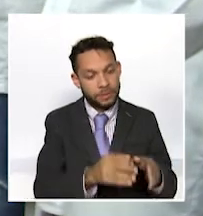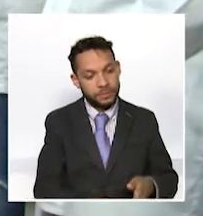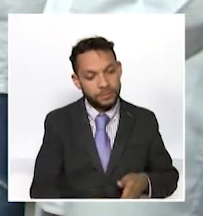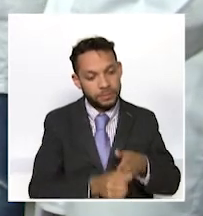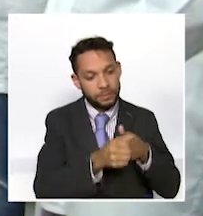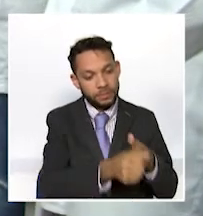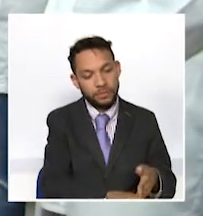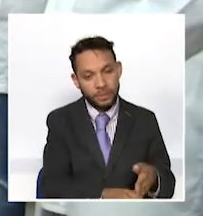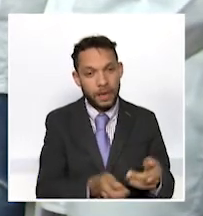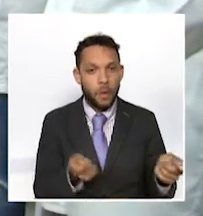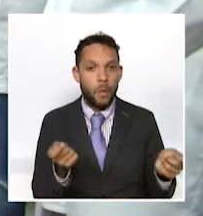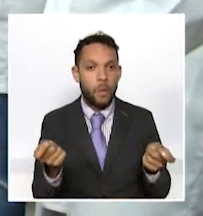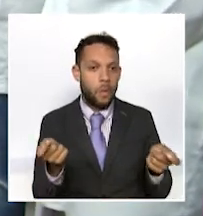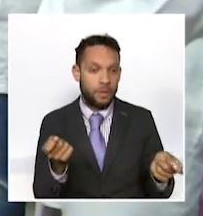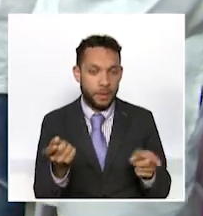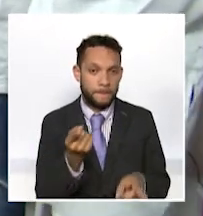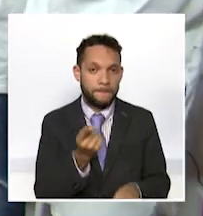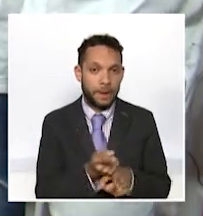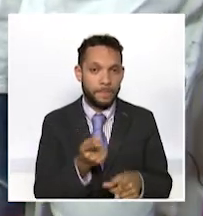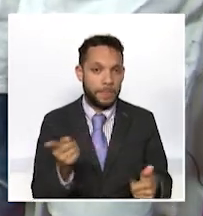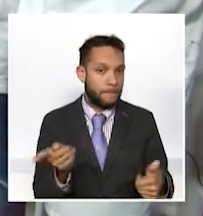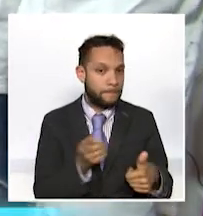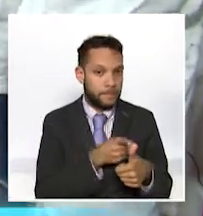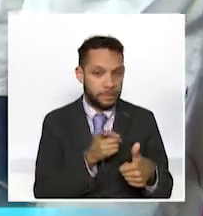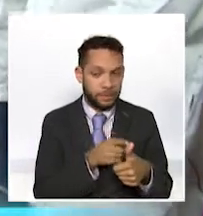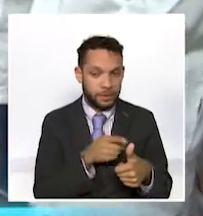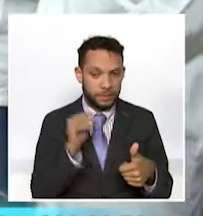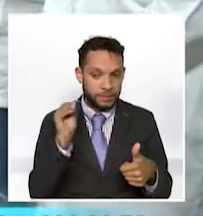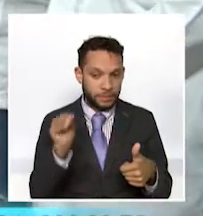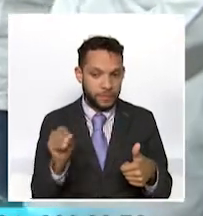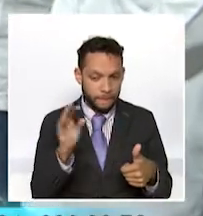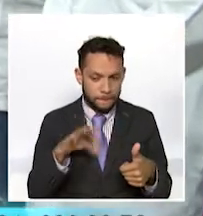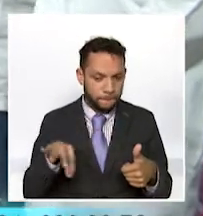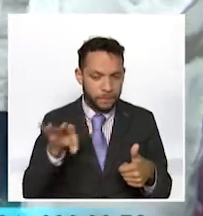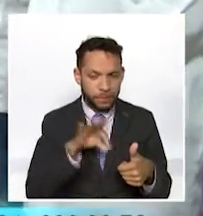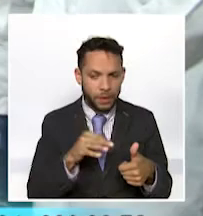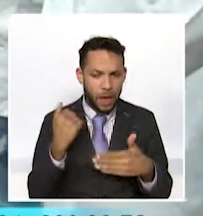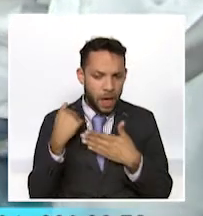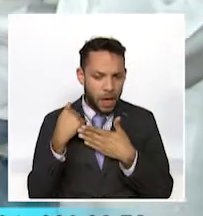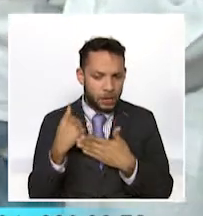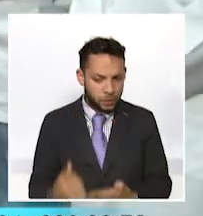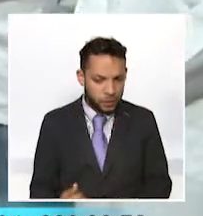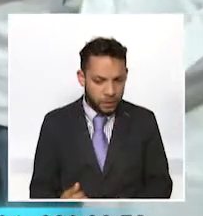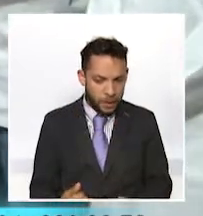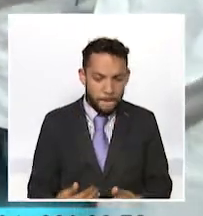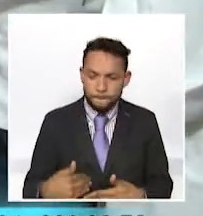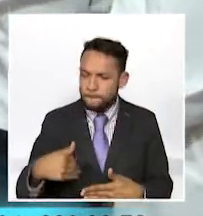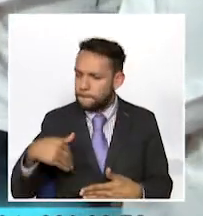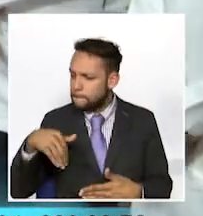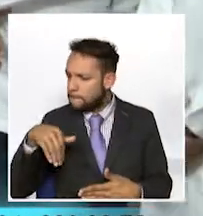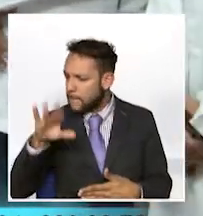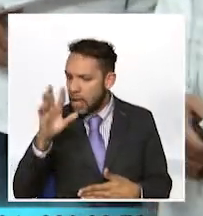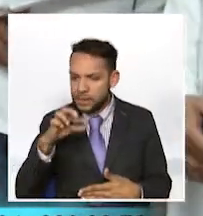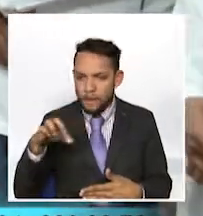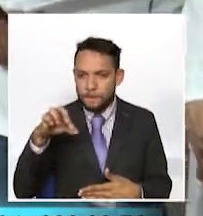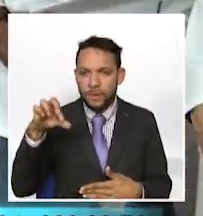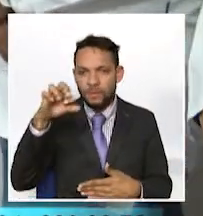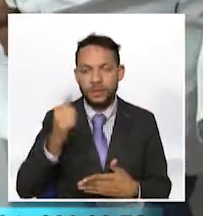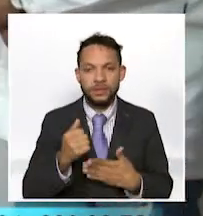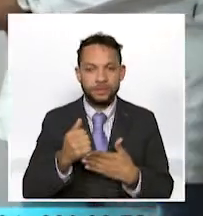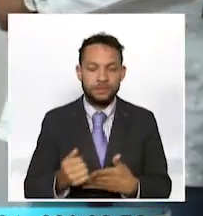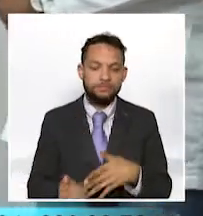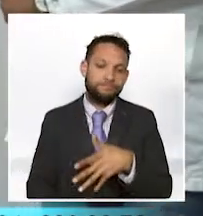que manejamos? Primero, una de las ventajas que tenemos con la quiropraxia, en lo que más nos especializamos y más practicamos, es